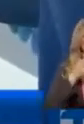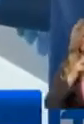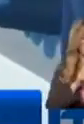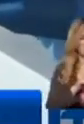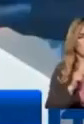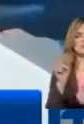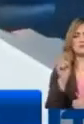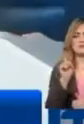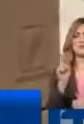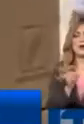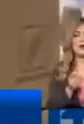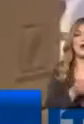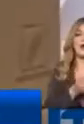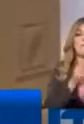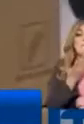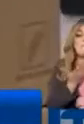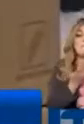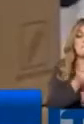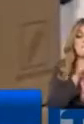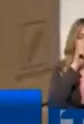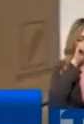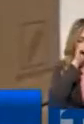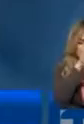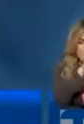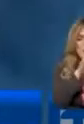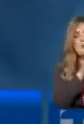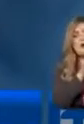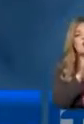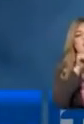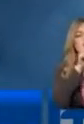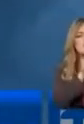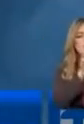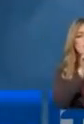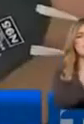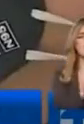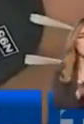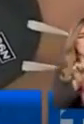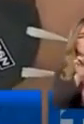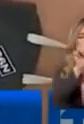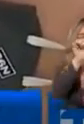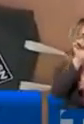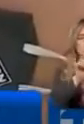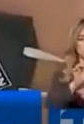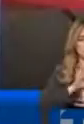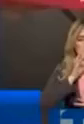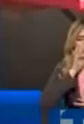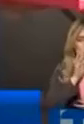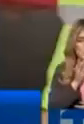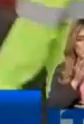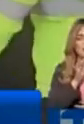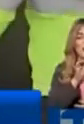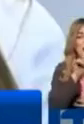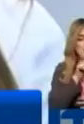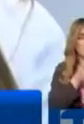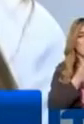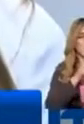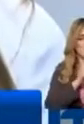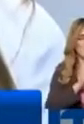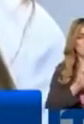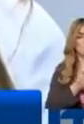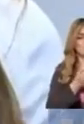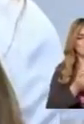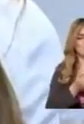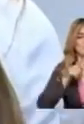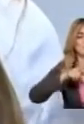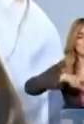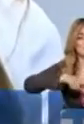la sensibilidad de las pruebas que compró el municipio para diagnosticar a las personas infectadas con COVID-19. La